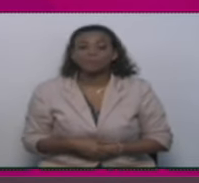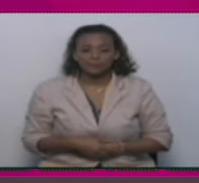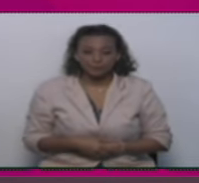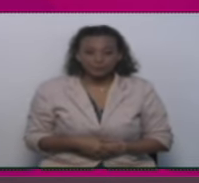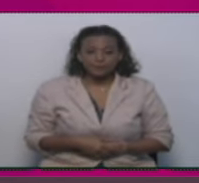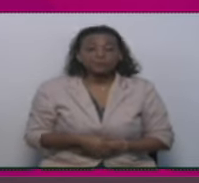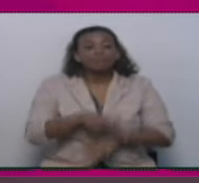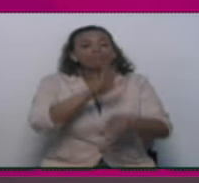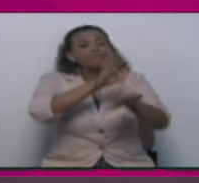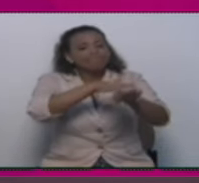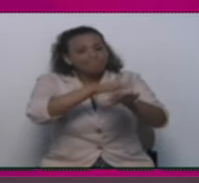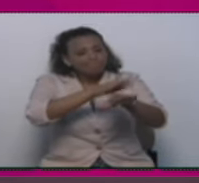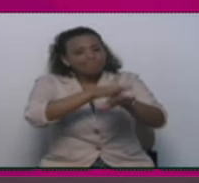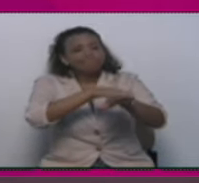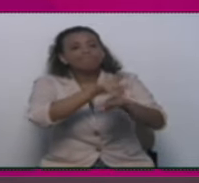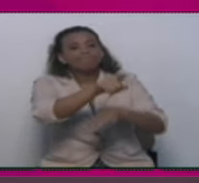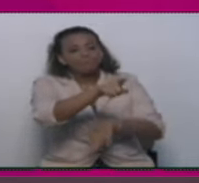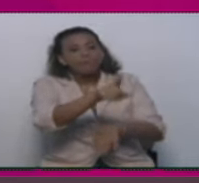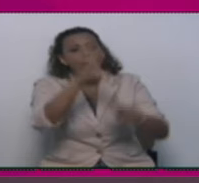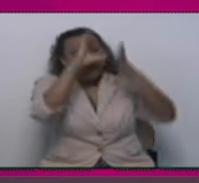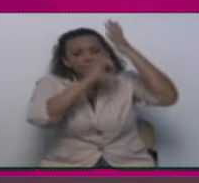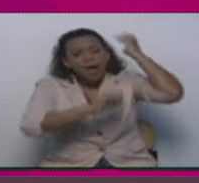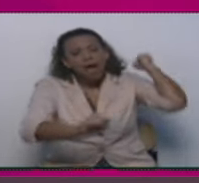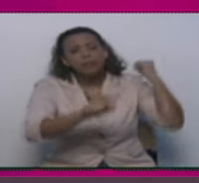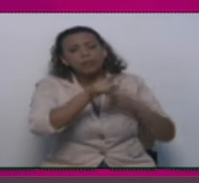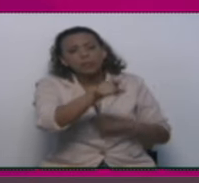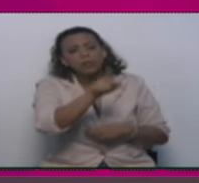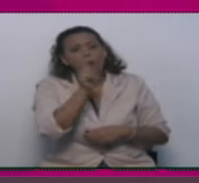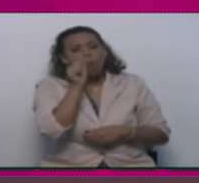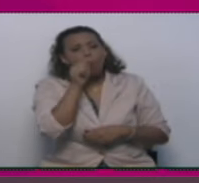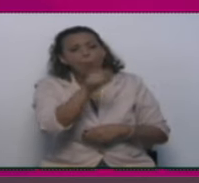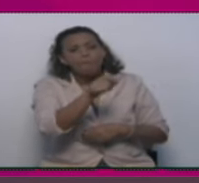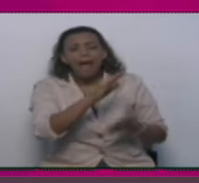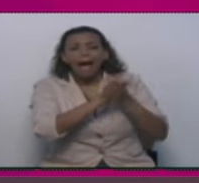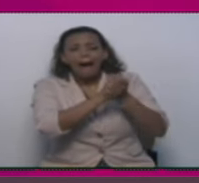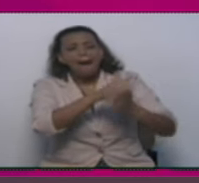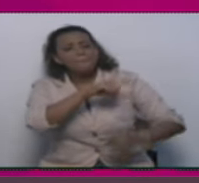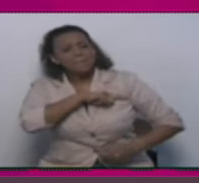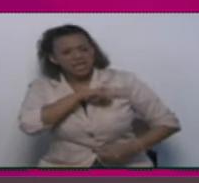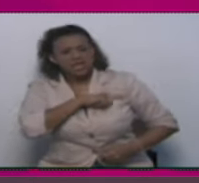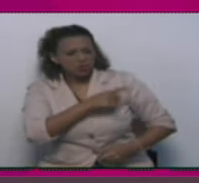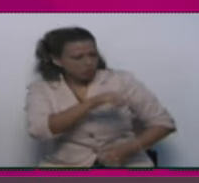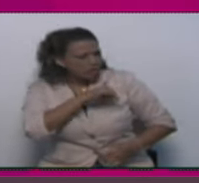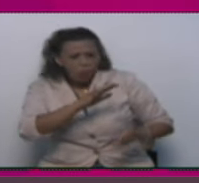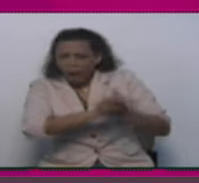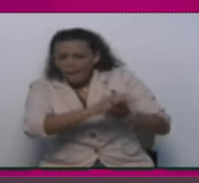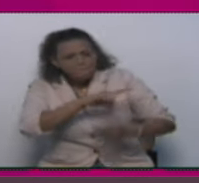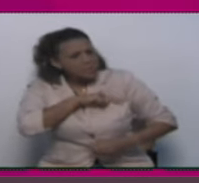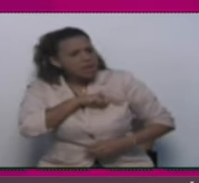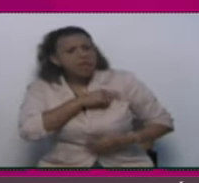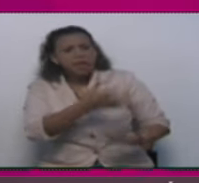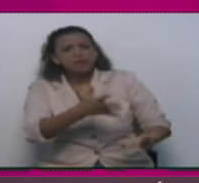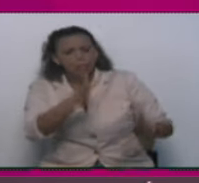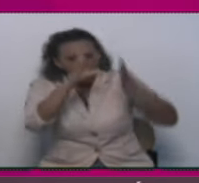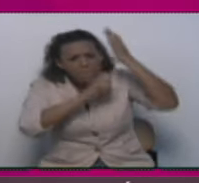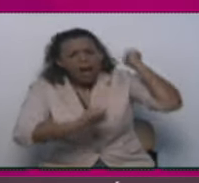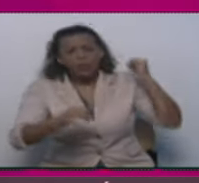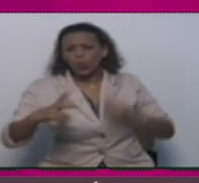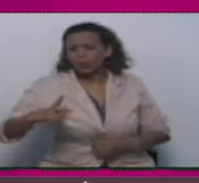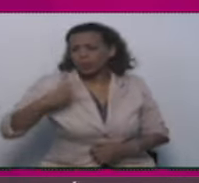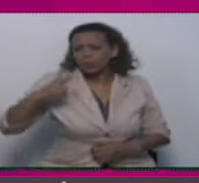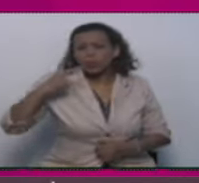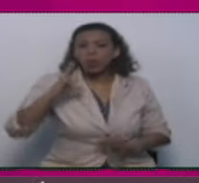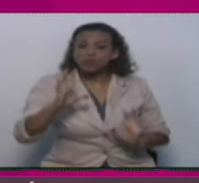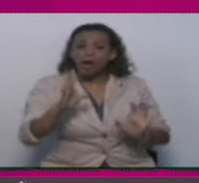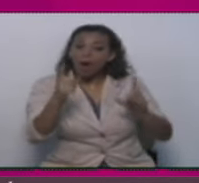Fíjate, embajador, compañero, ustedes son compañeros. Embajadores, excelentísimos y todo